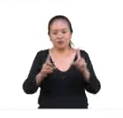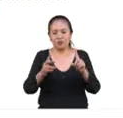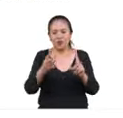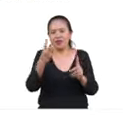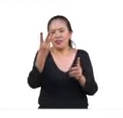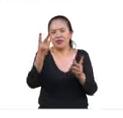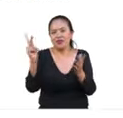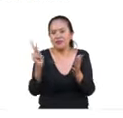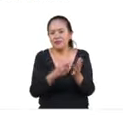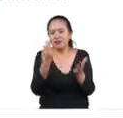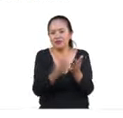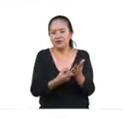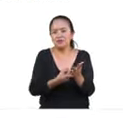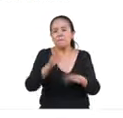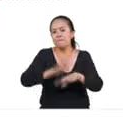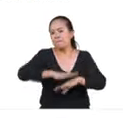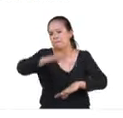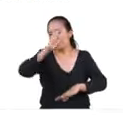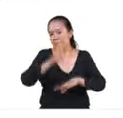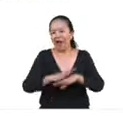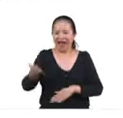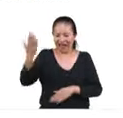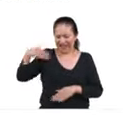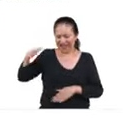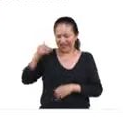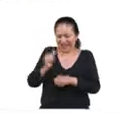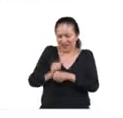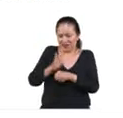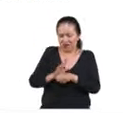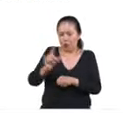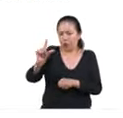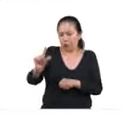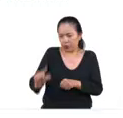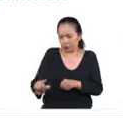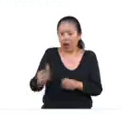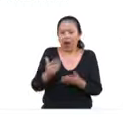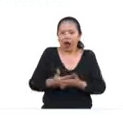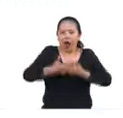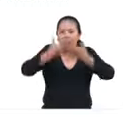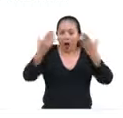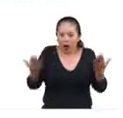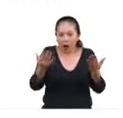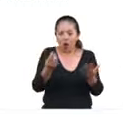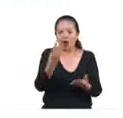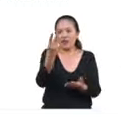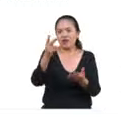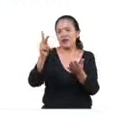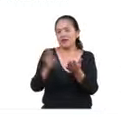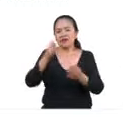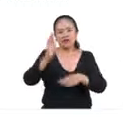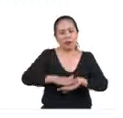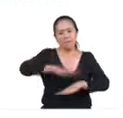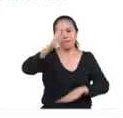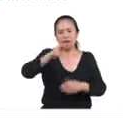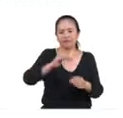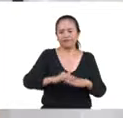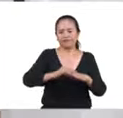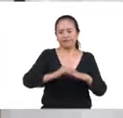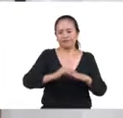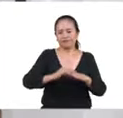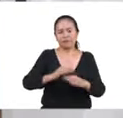triplicando en relación a la administración pasada los montos dedicados a los mercados públicos de la ciudad. Y como